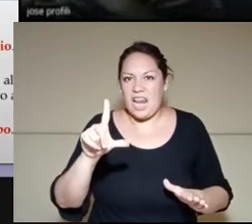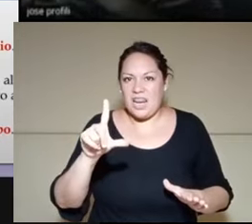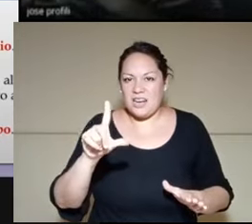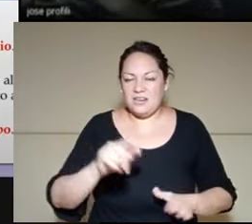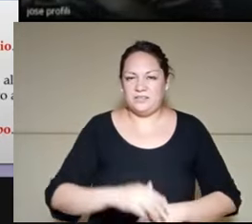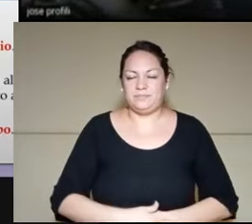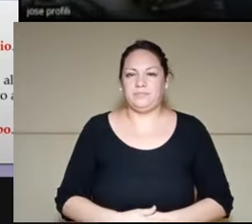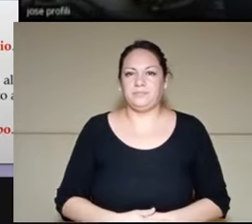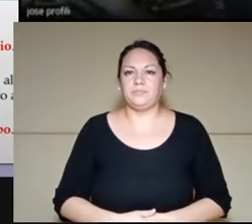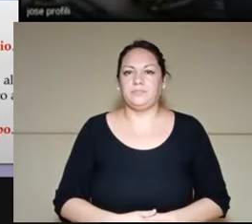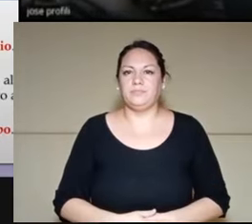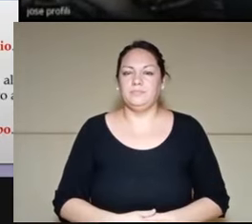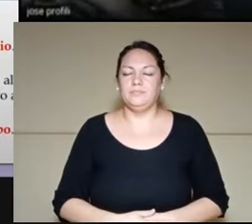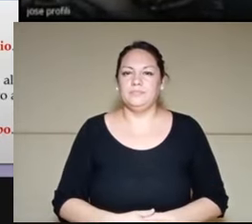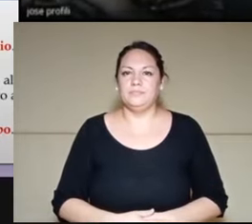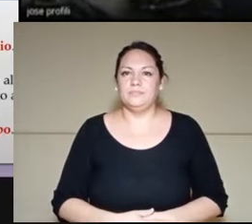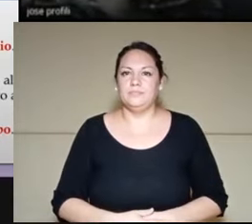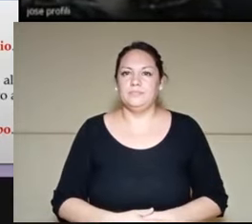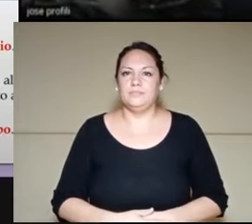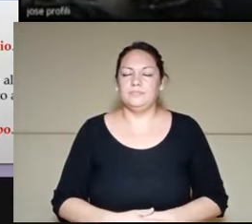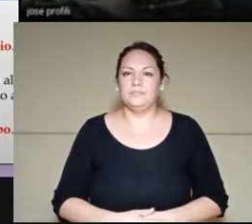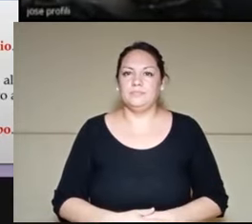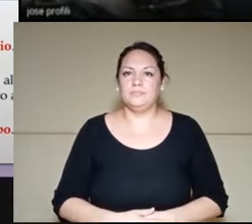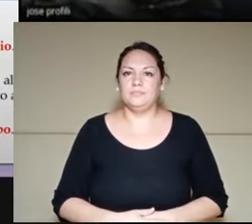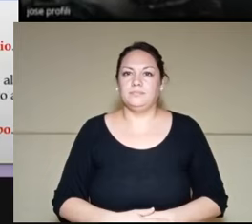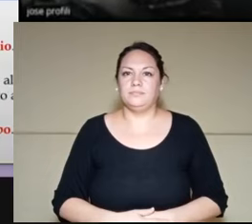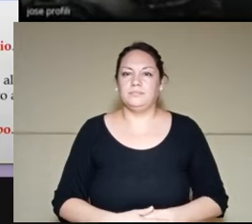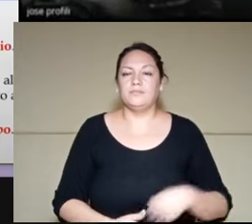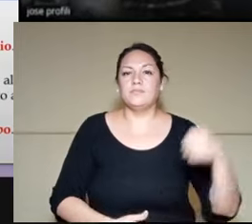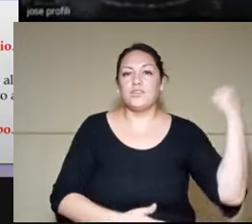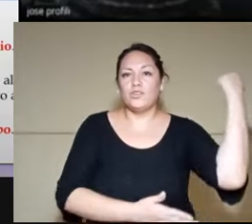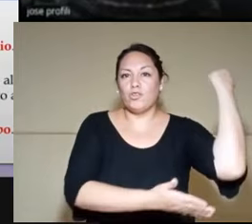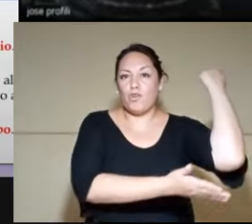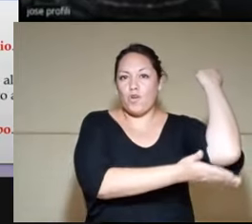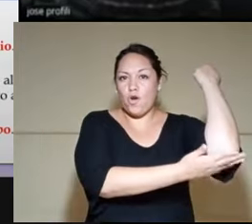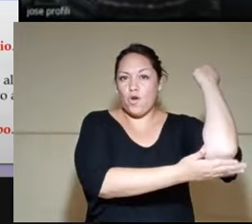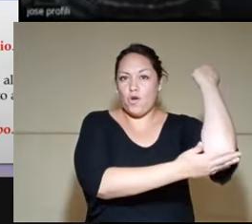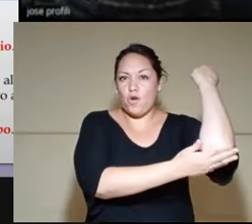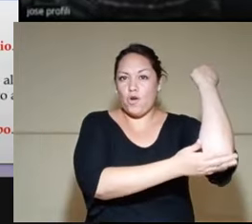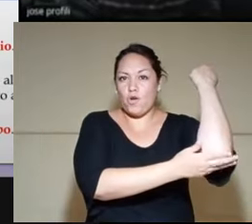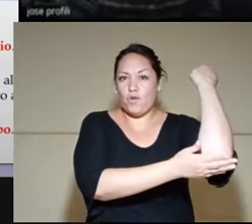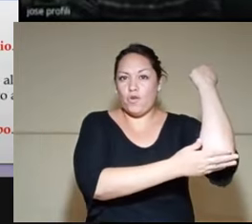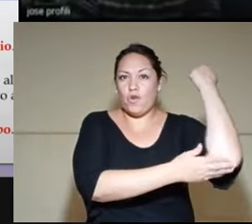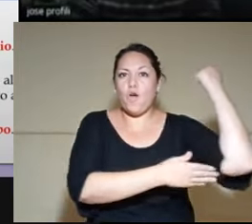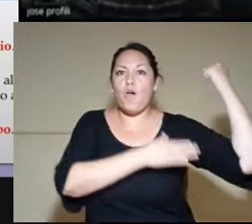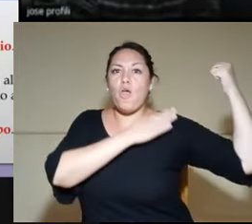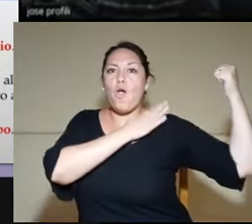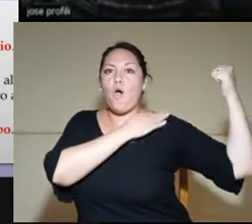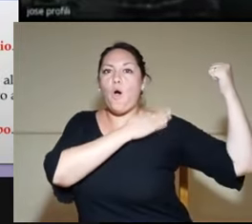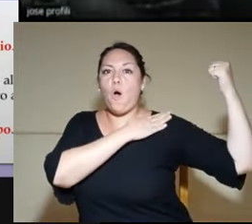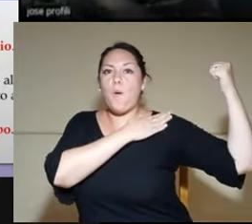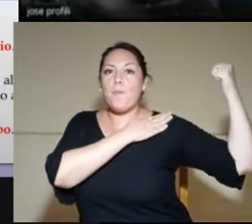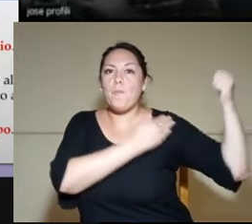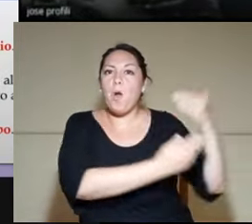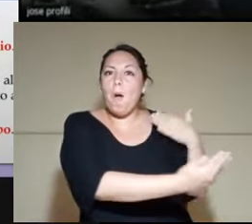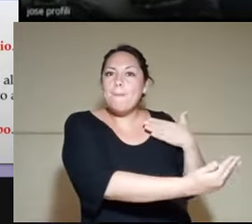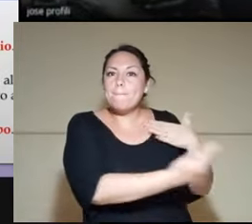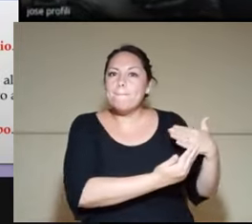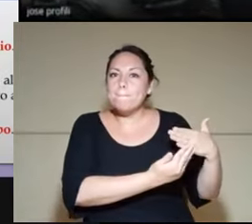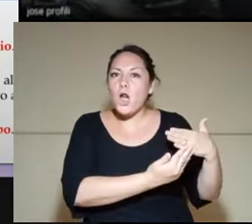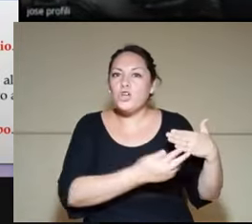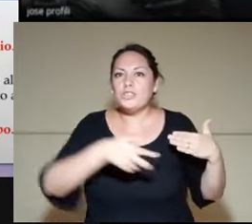al hombro derecho, pero el codo derecho